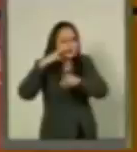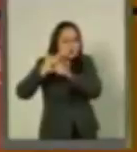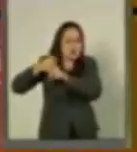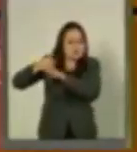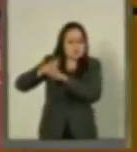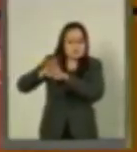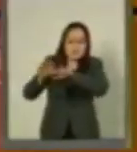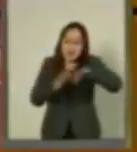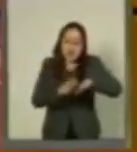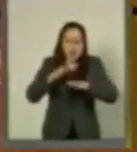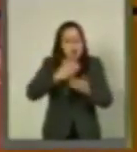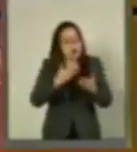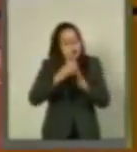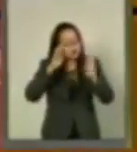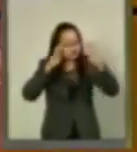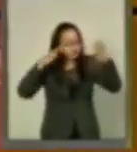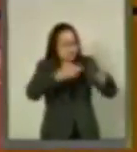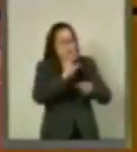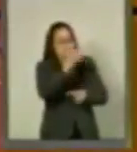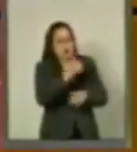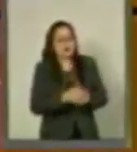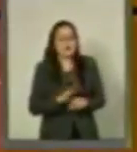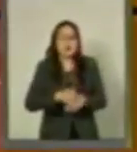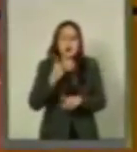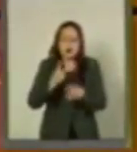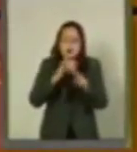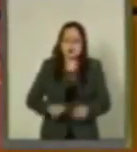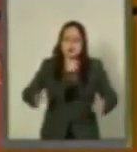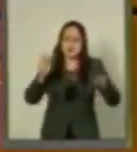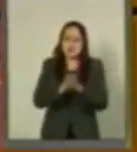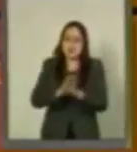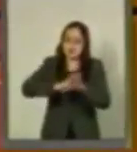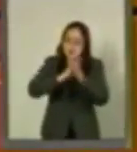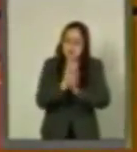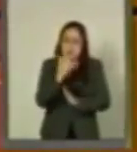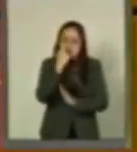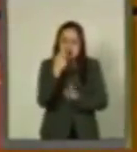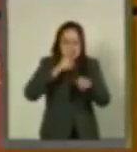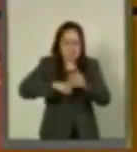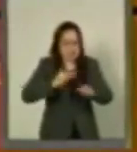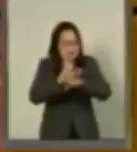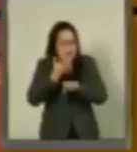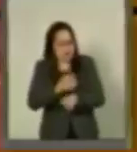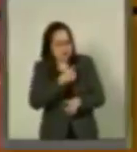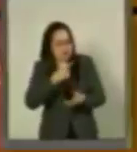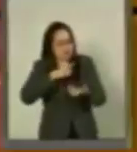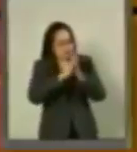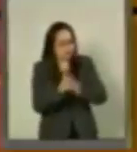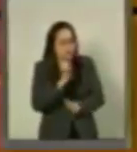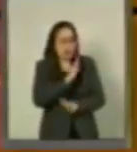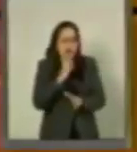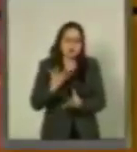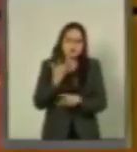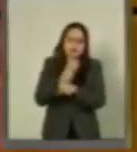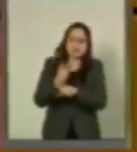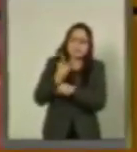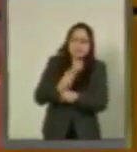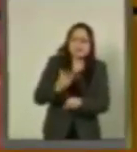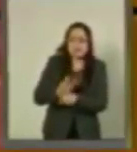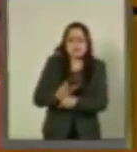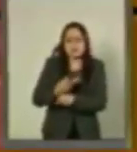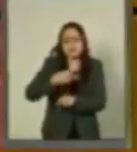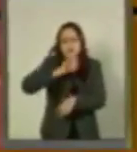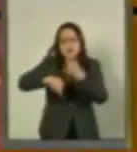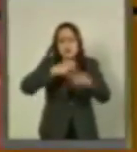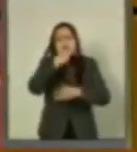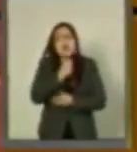corresponden. Por eso es fundamental impulsar una transformación de las policías locales que contribuya a que las y